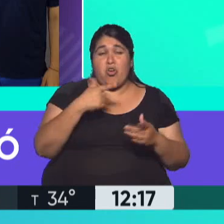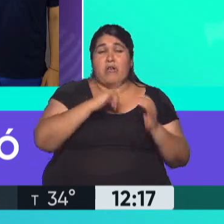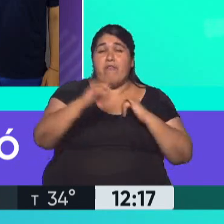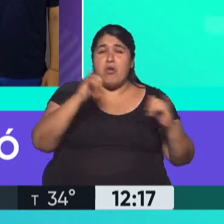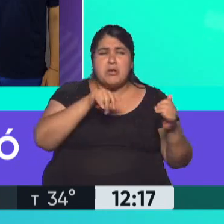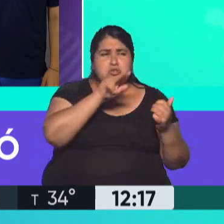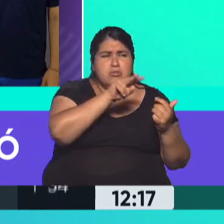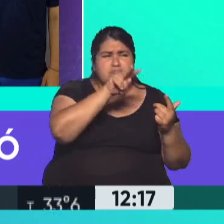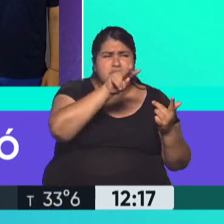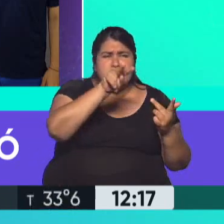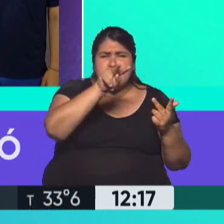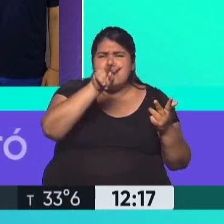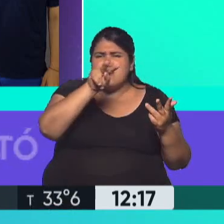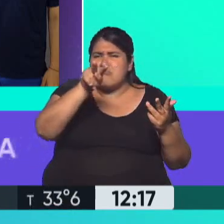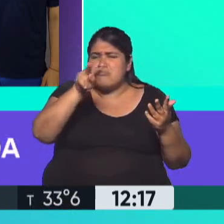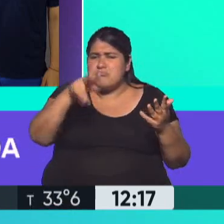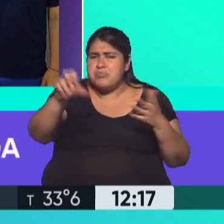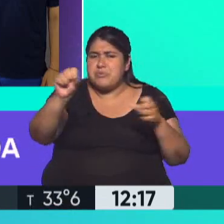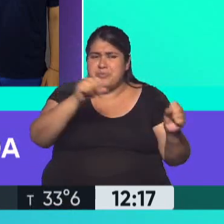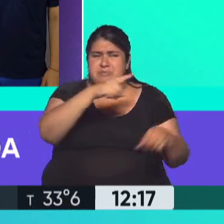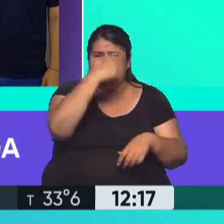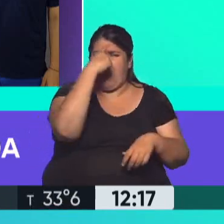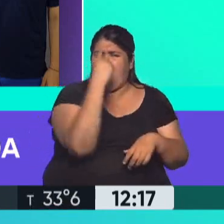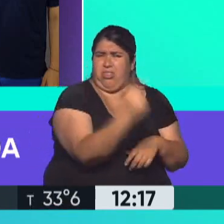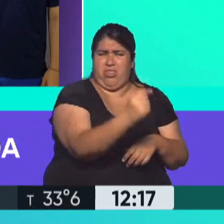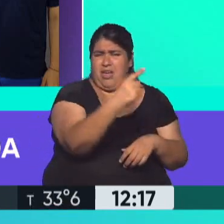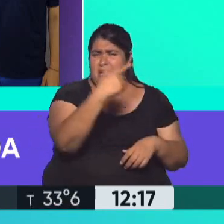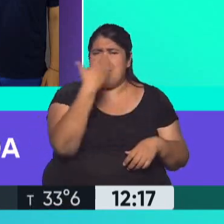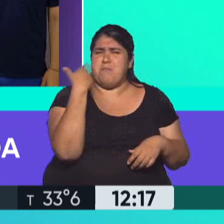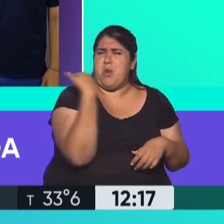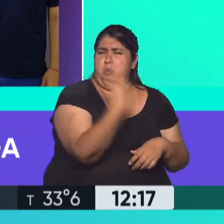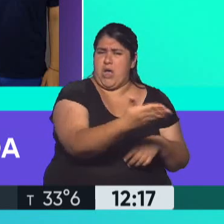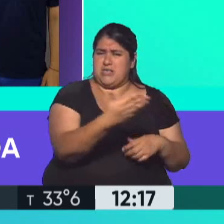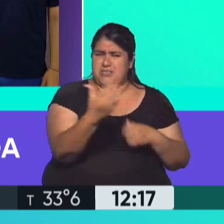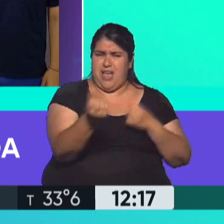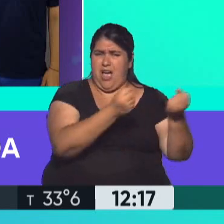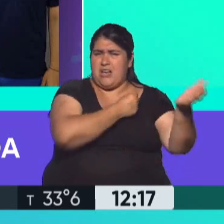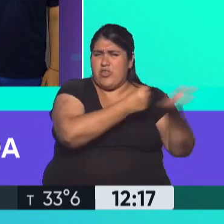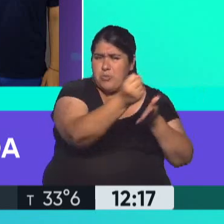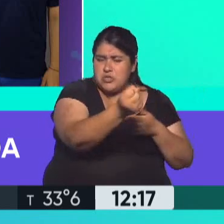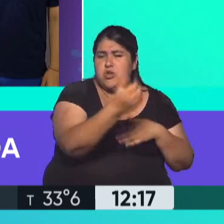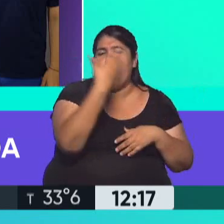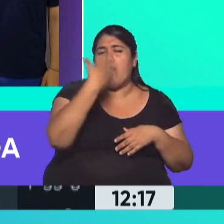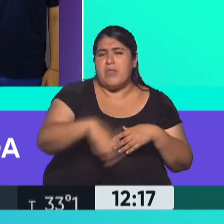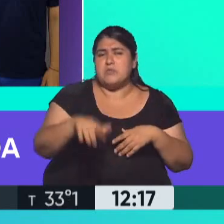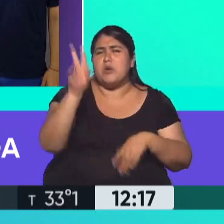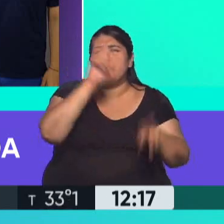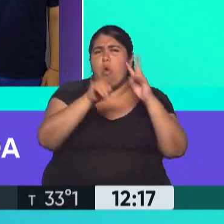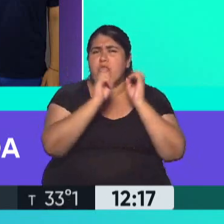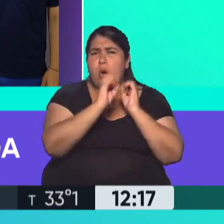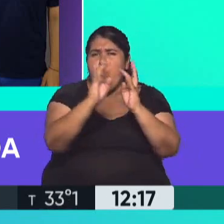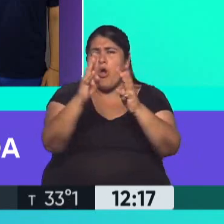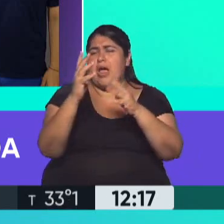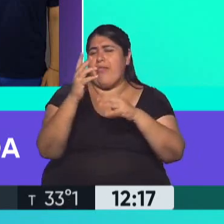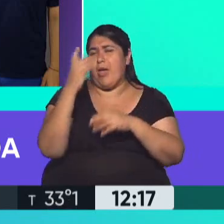poco, primero este inconsciente y este imbécil que la atropelló, y después fui leyendo los bosques de Palermo, y después